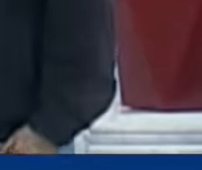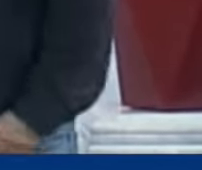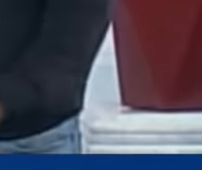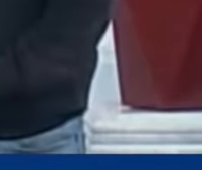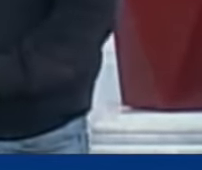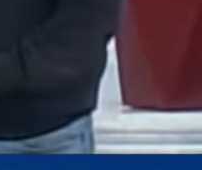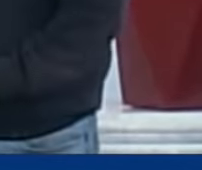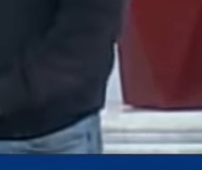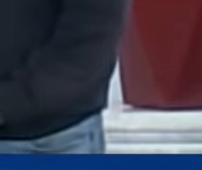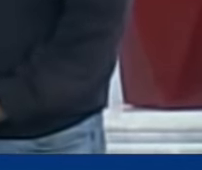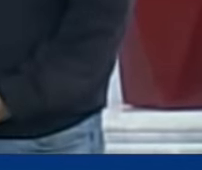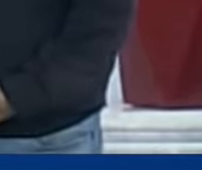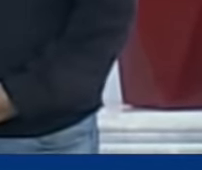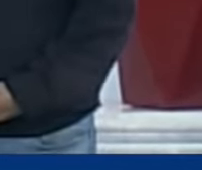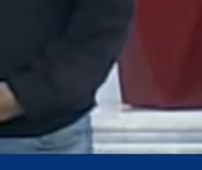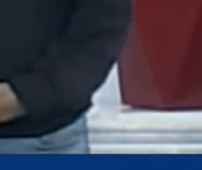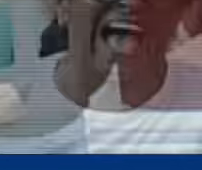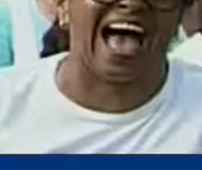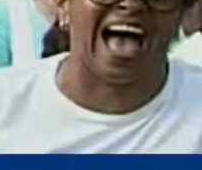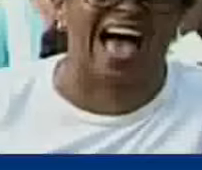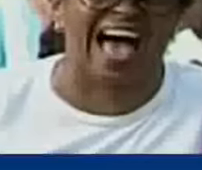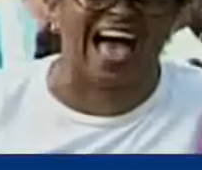Los estoy viendo desde la tarde